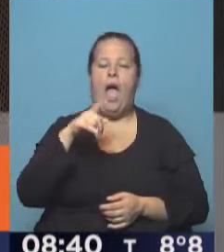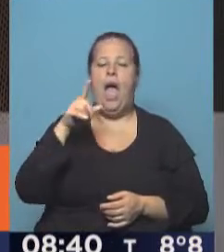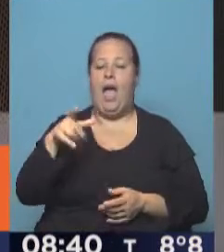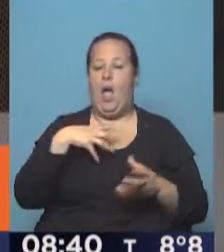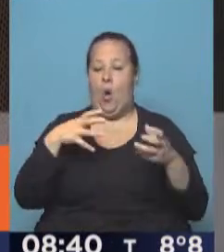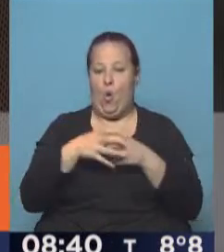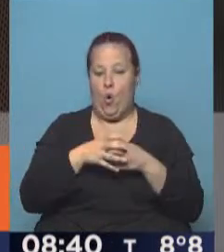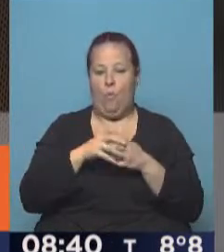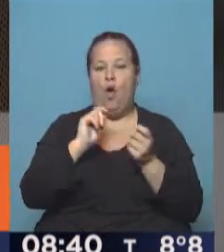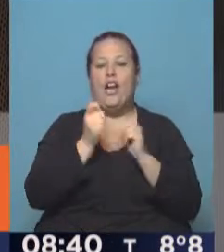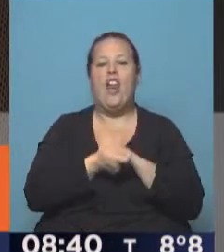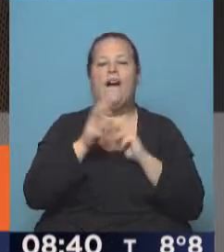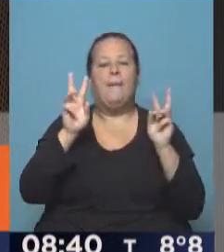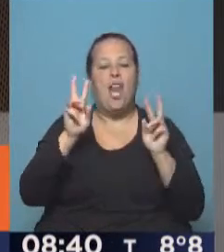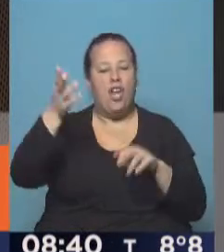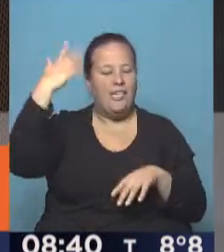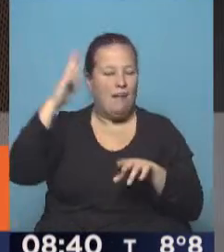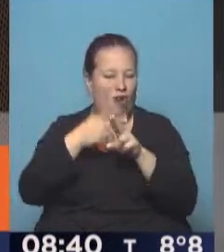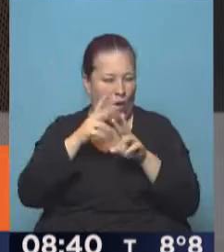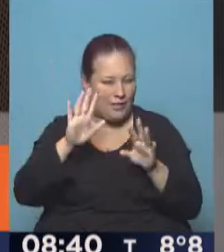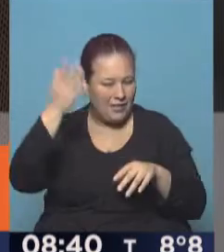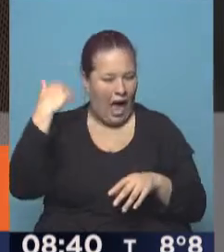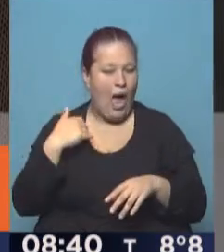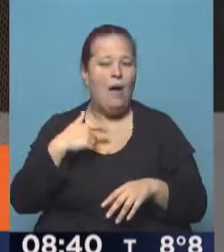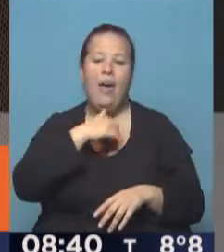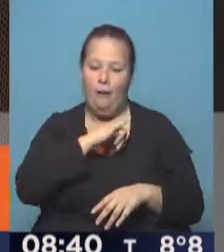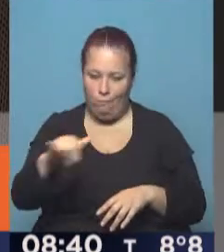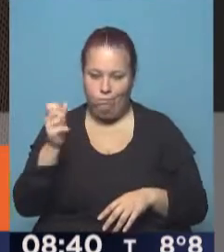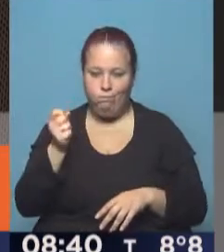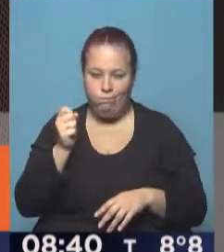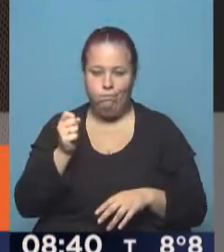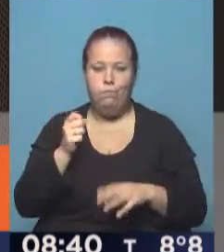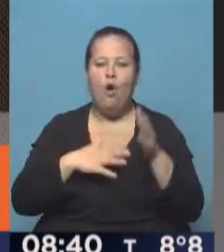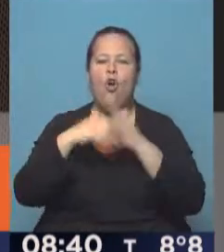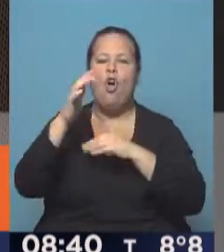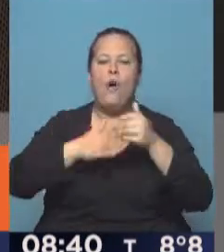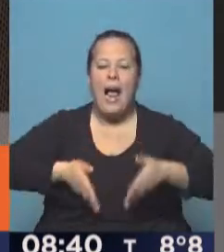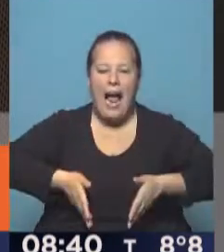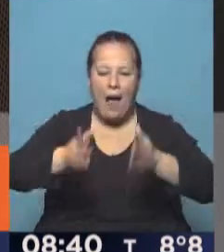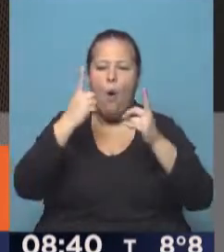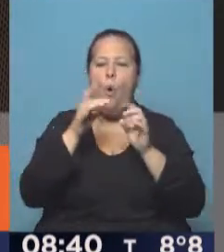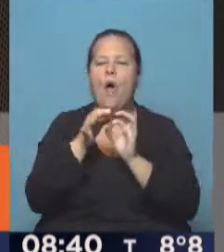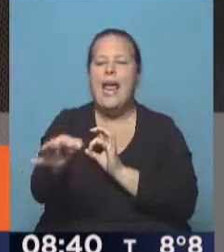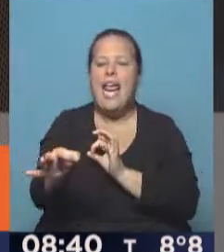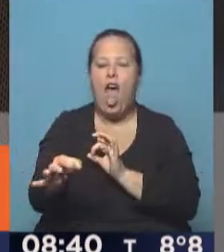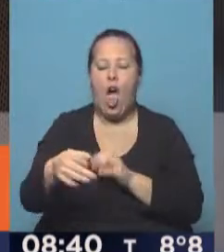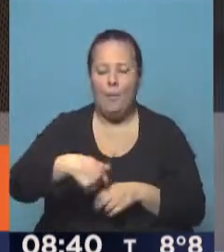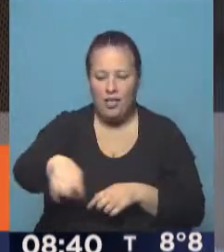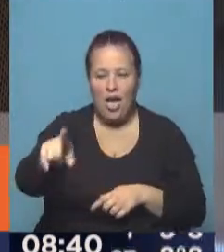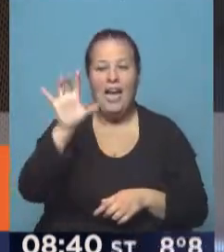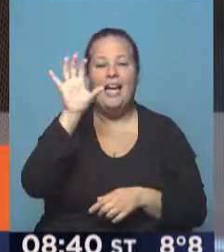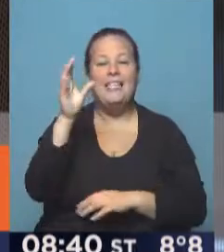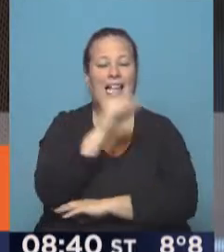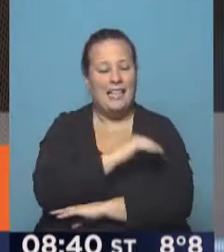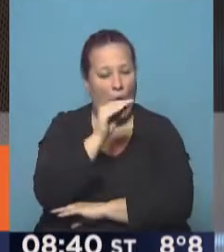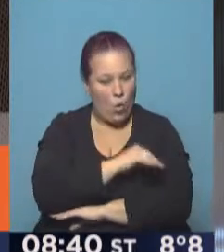desde el movimiento renovador peronista en aquel momento que construir un camino, un kilómetro de camino en la provincia